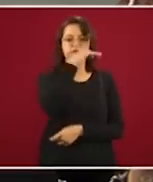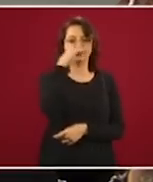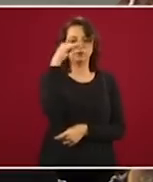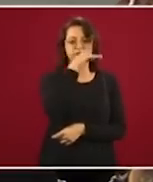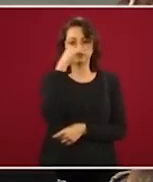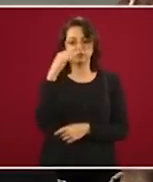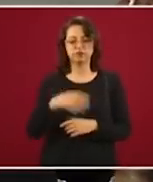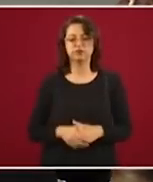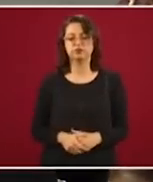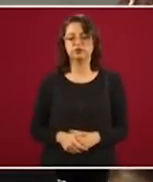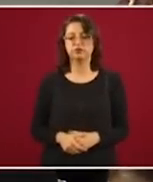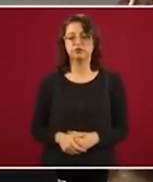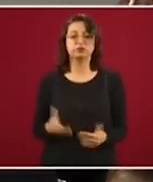Esto que no se cumplía,